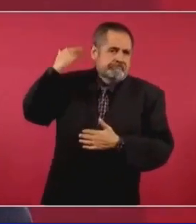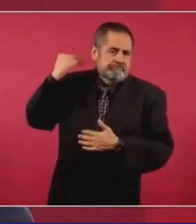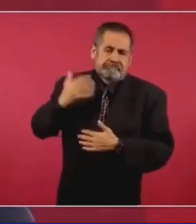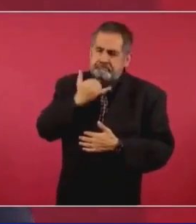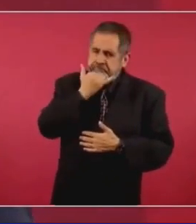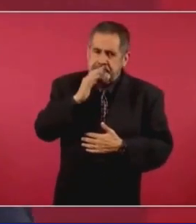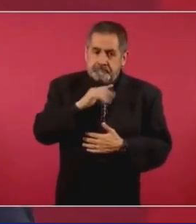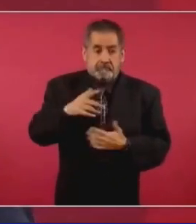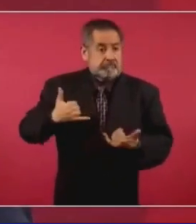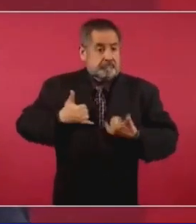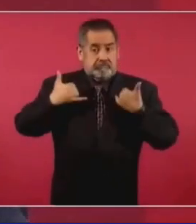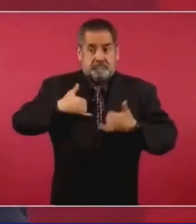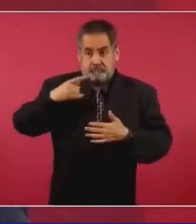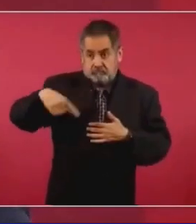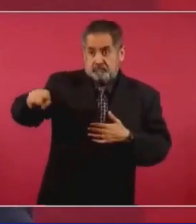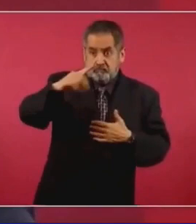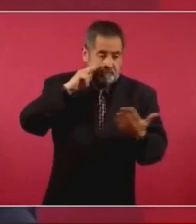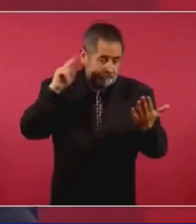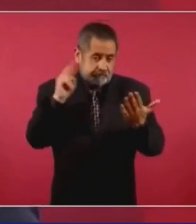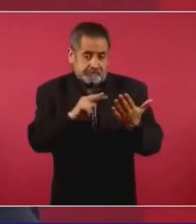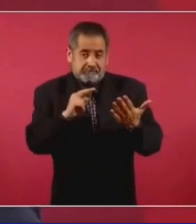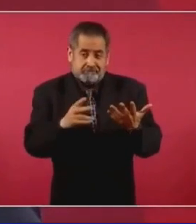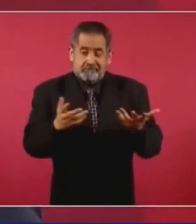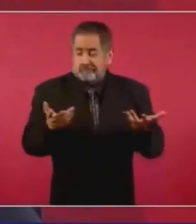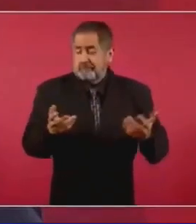Los jóvenes,